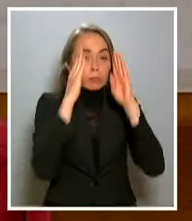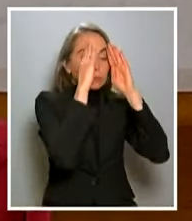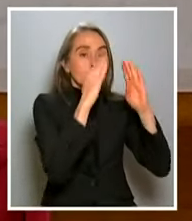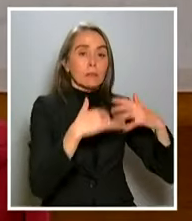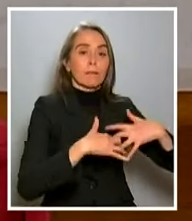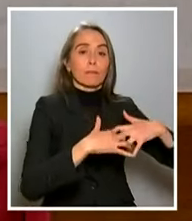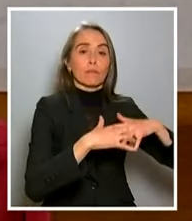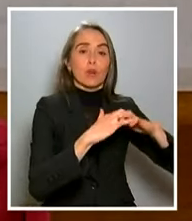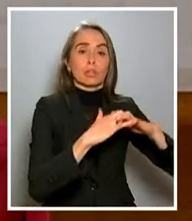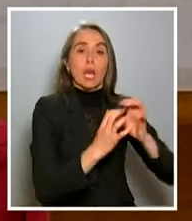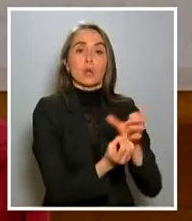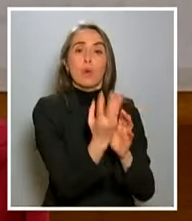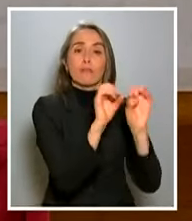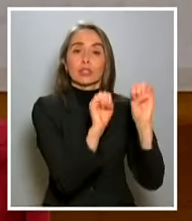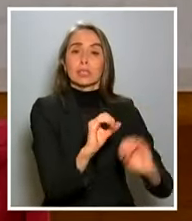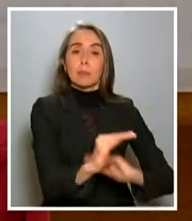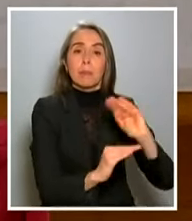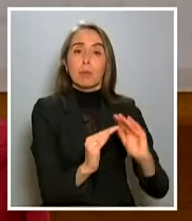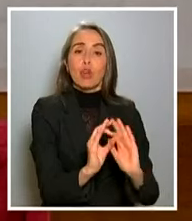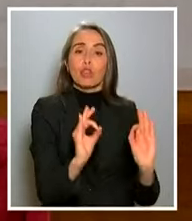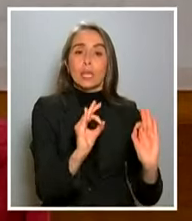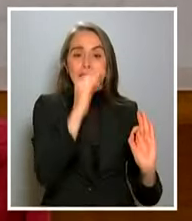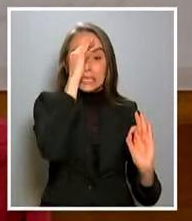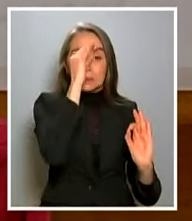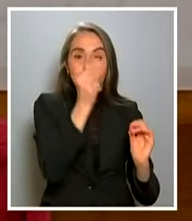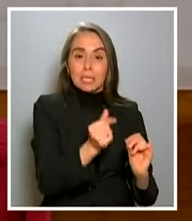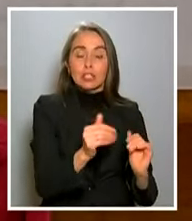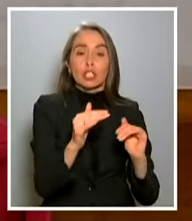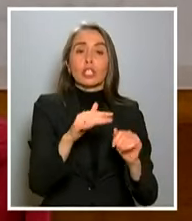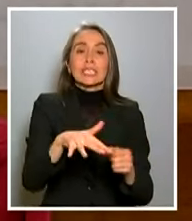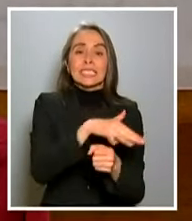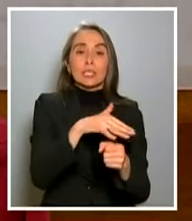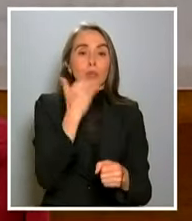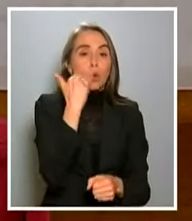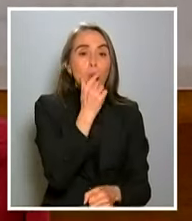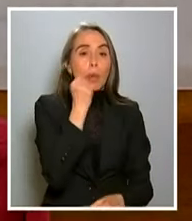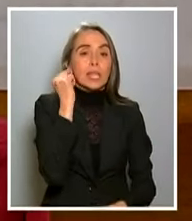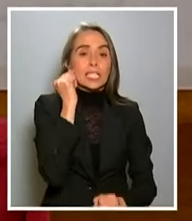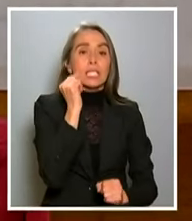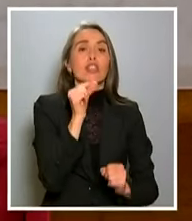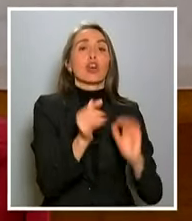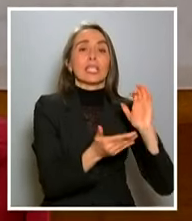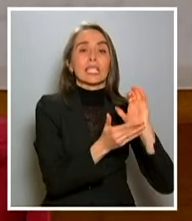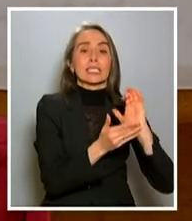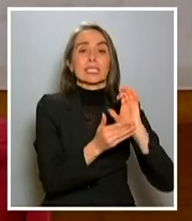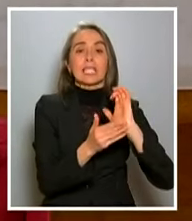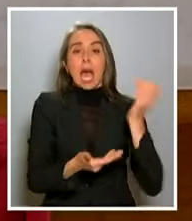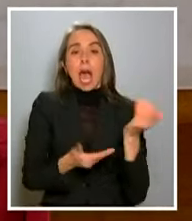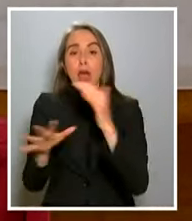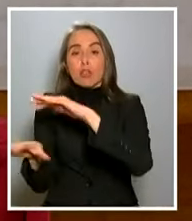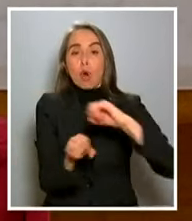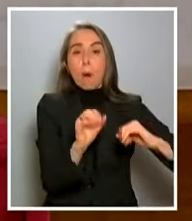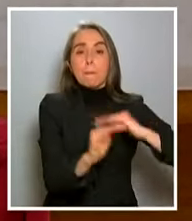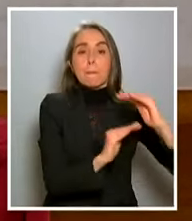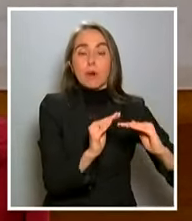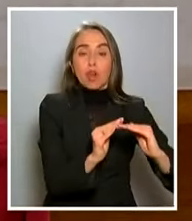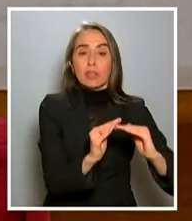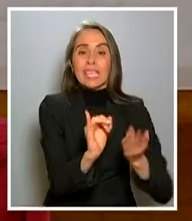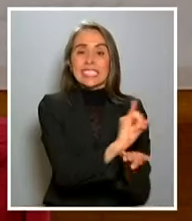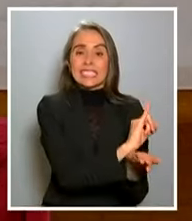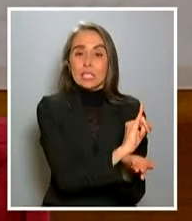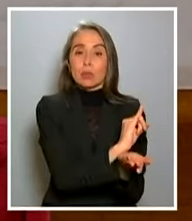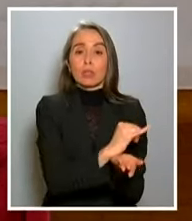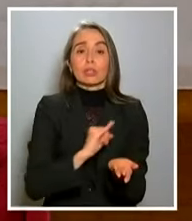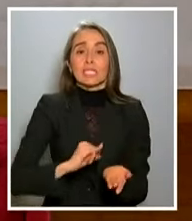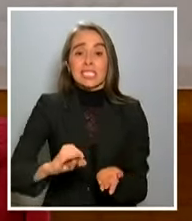fortalecer el nuevo sistema de protección especializada y la situación de los niños y niñas que están bajo la protección del Estado, debo decirlo, sigue